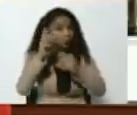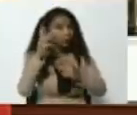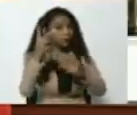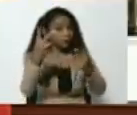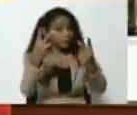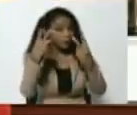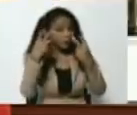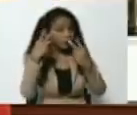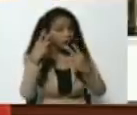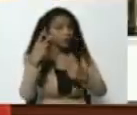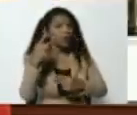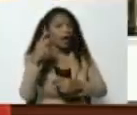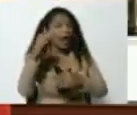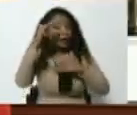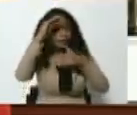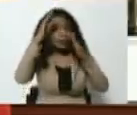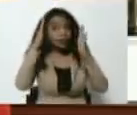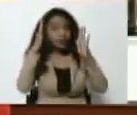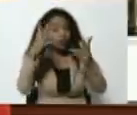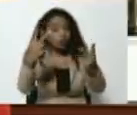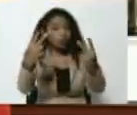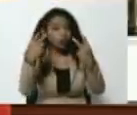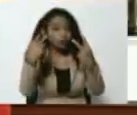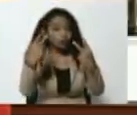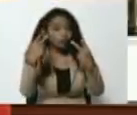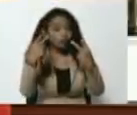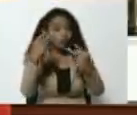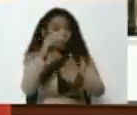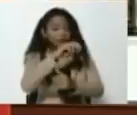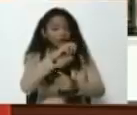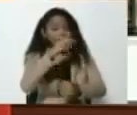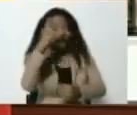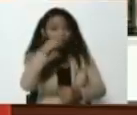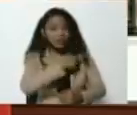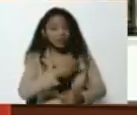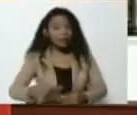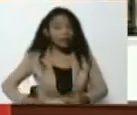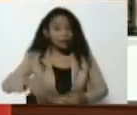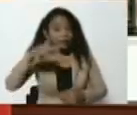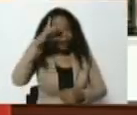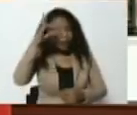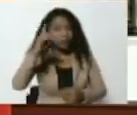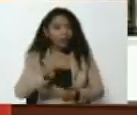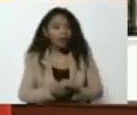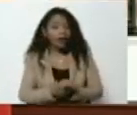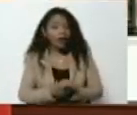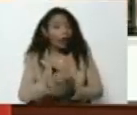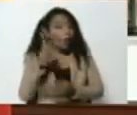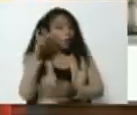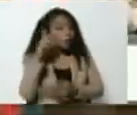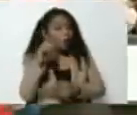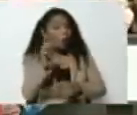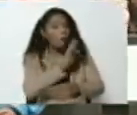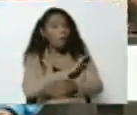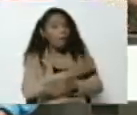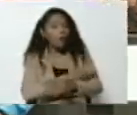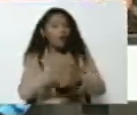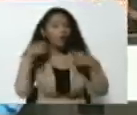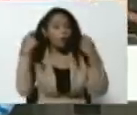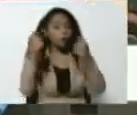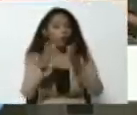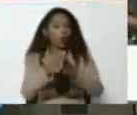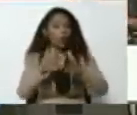Oído, vicepresidenta. Oído, ministros. Oído, Poder Popular. Oído, gran